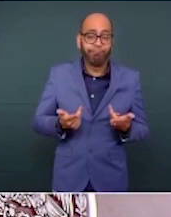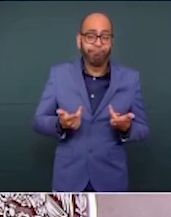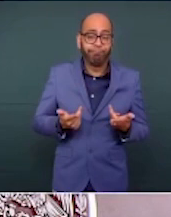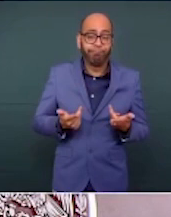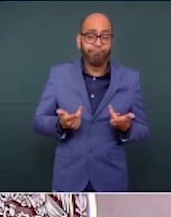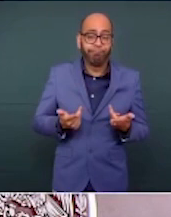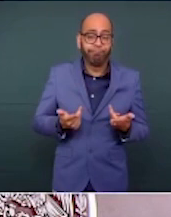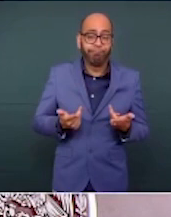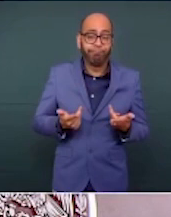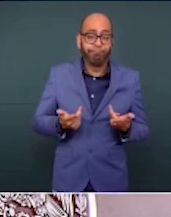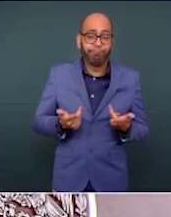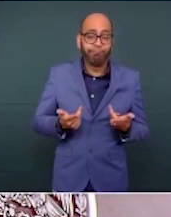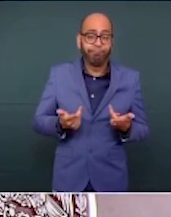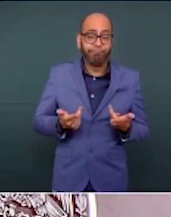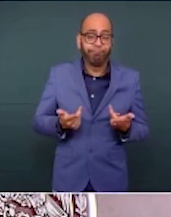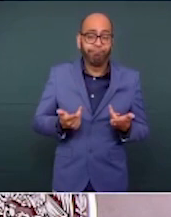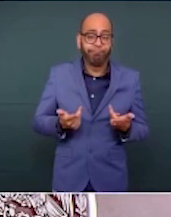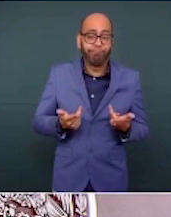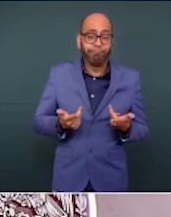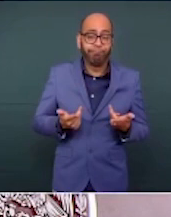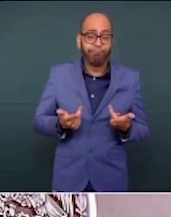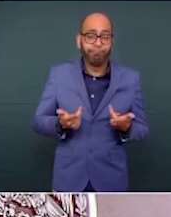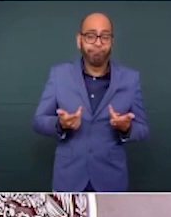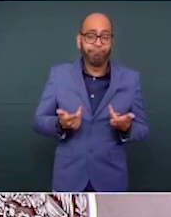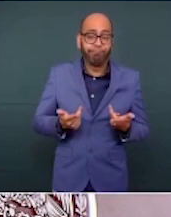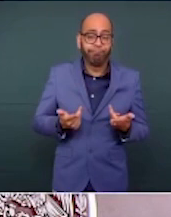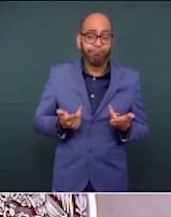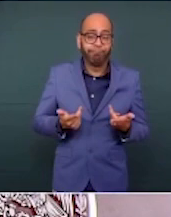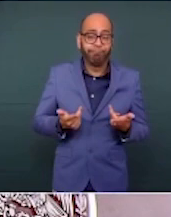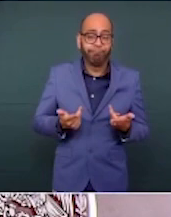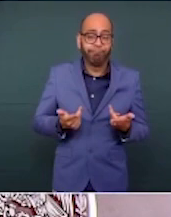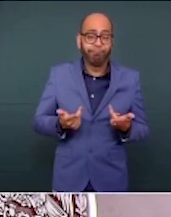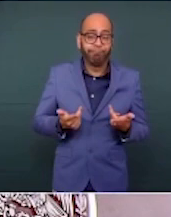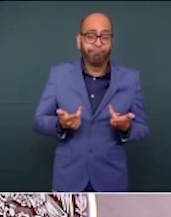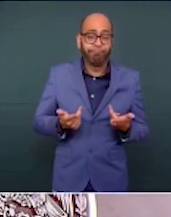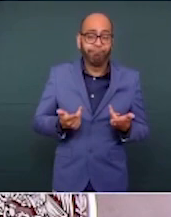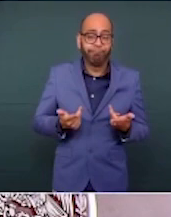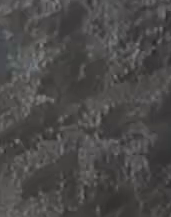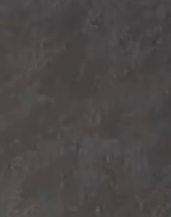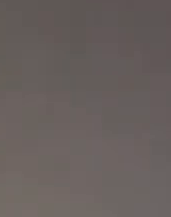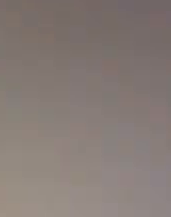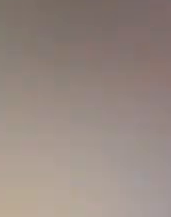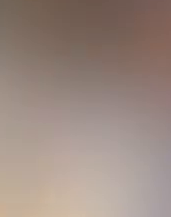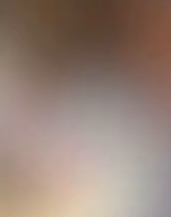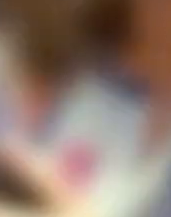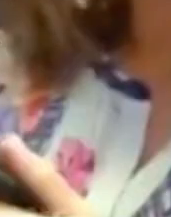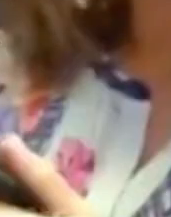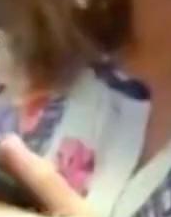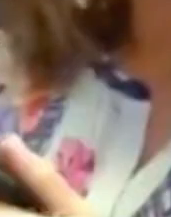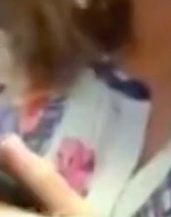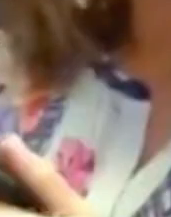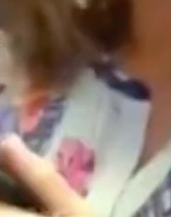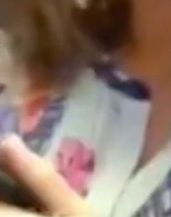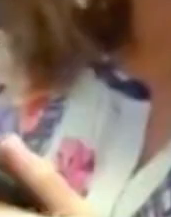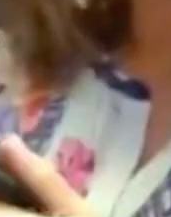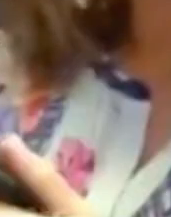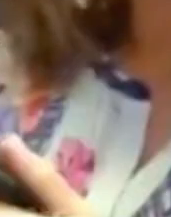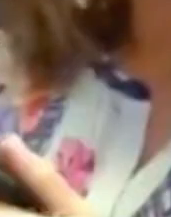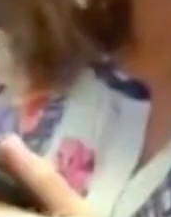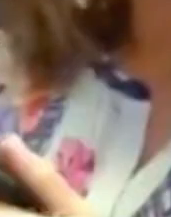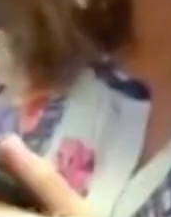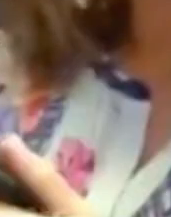Lamento mucho que esto pase, pero es por lo que estamos llevando a cabo de buena fe. Queremos el bien para México y para todo el